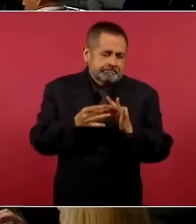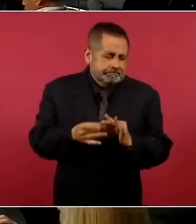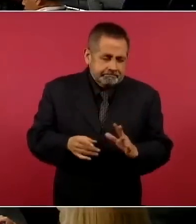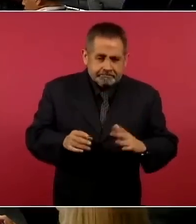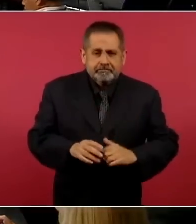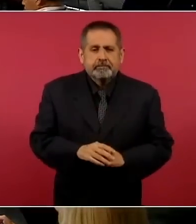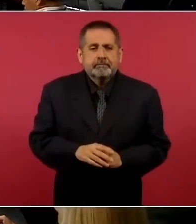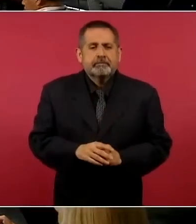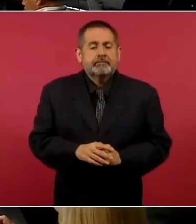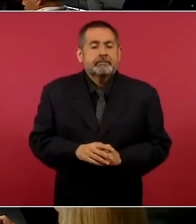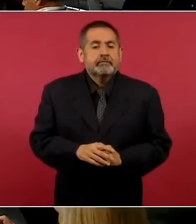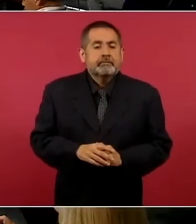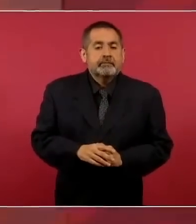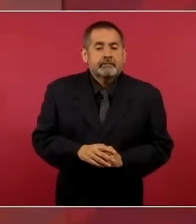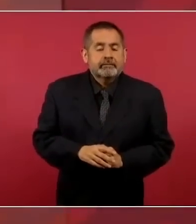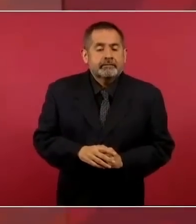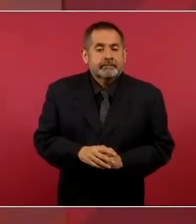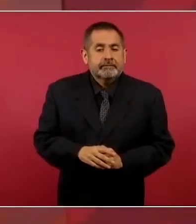del hijo,